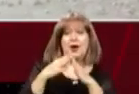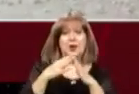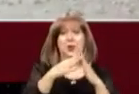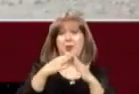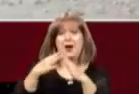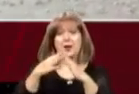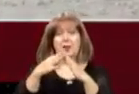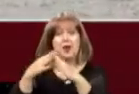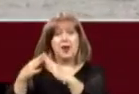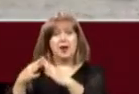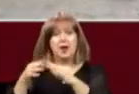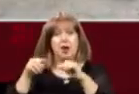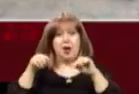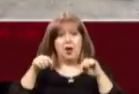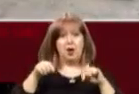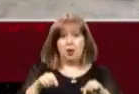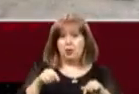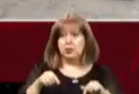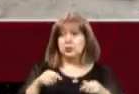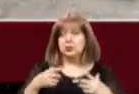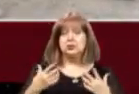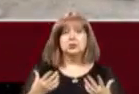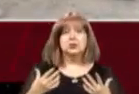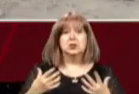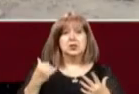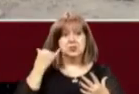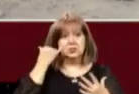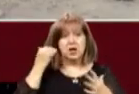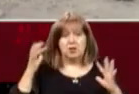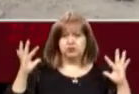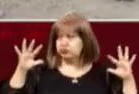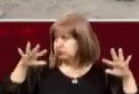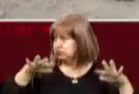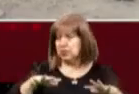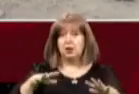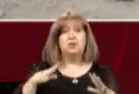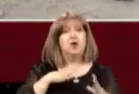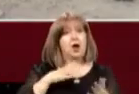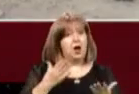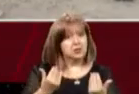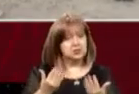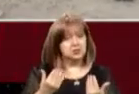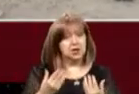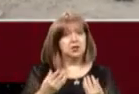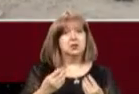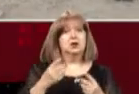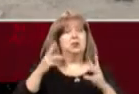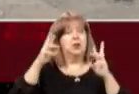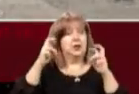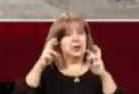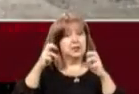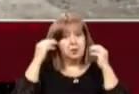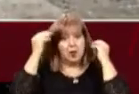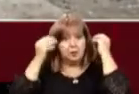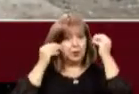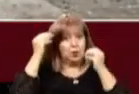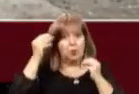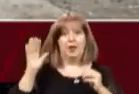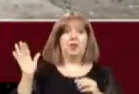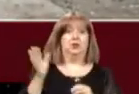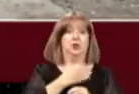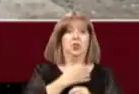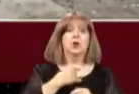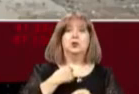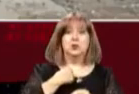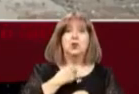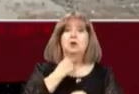Hoy día no se hicieron presentes muchos vecinos. Tendríamos que estar todos acá porque es un tema que nos agarra a todos, ¿no? Yo